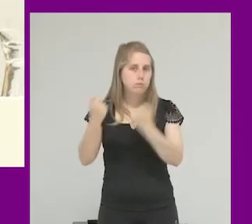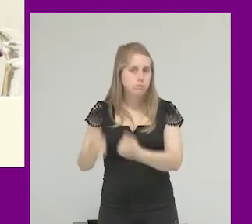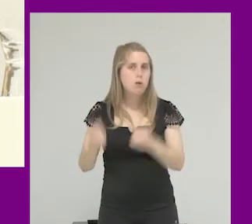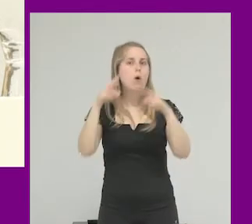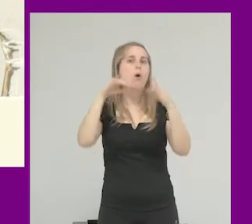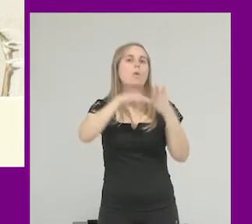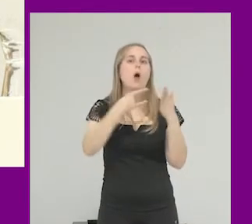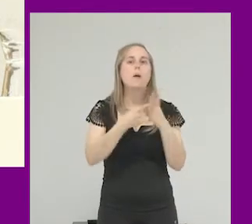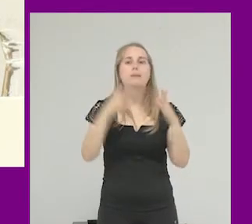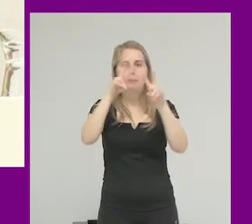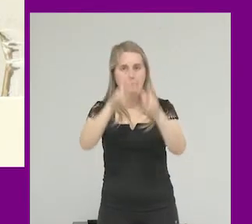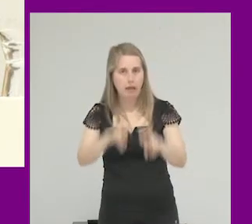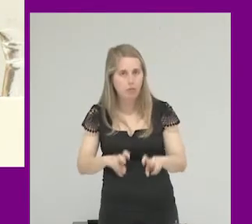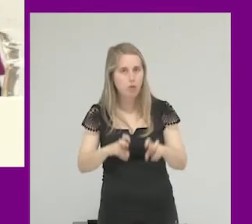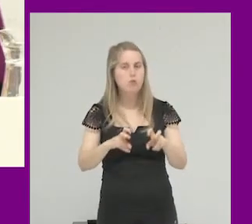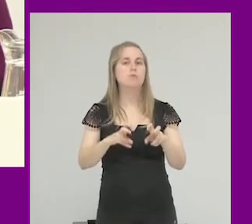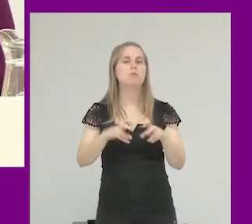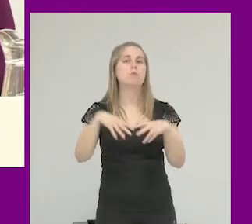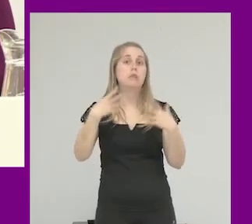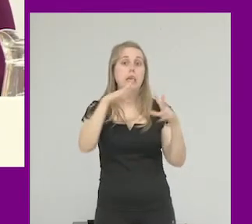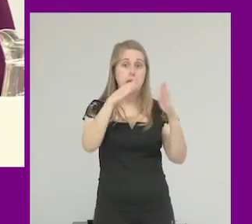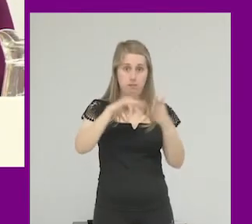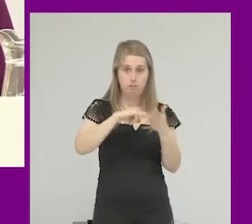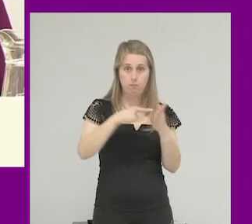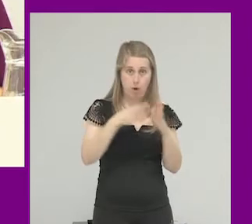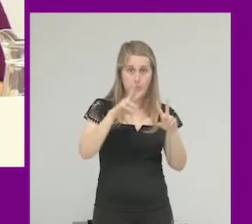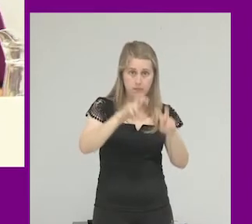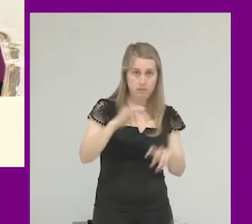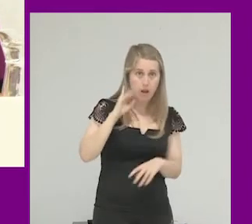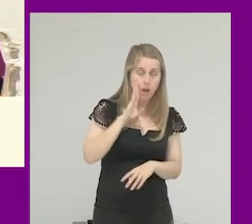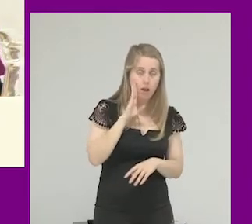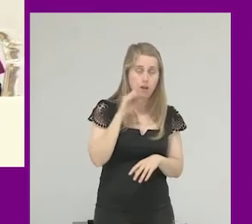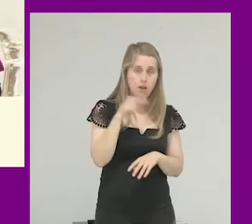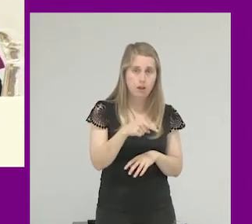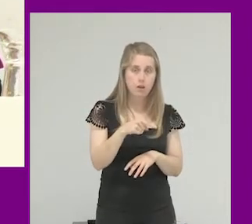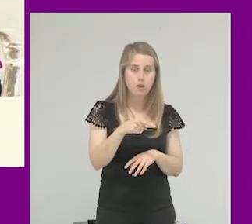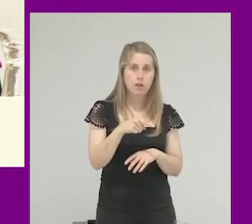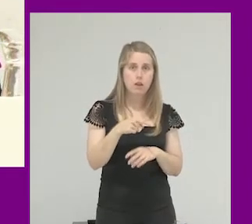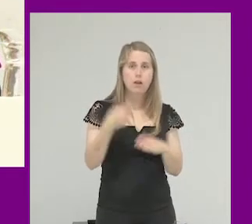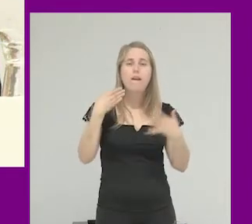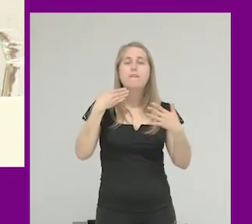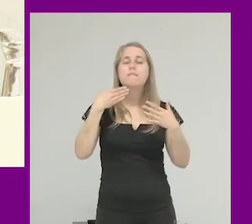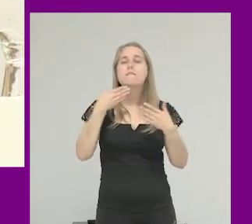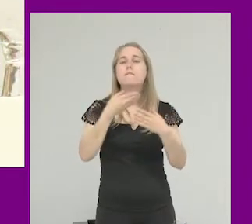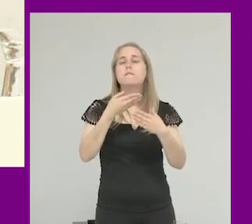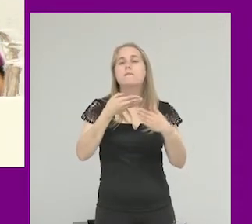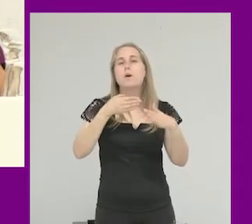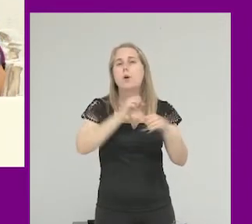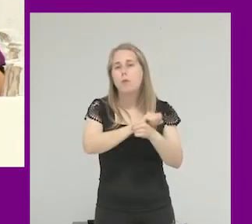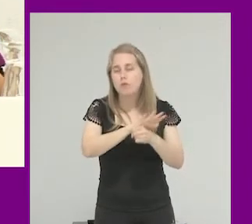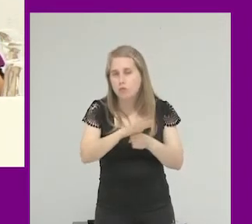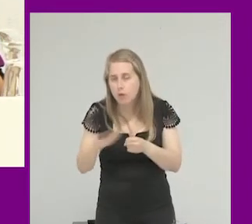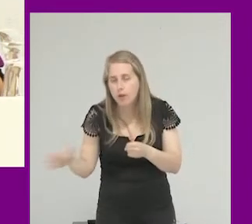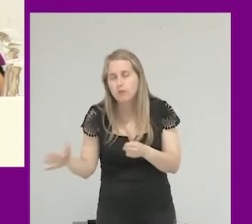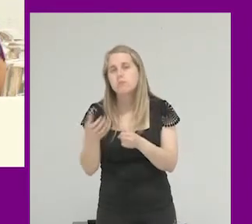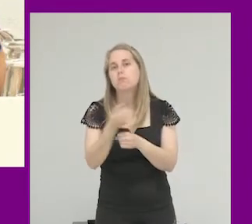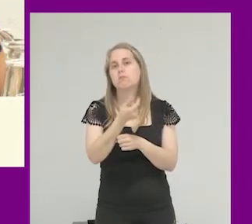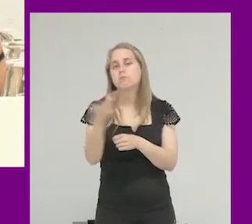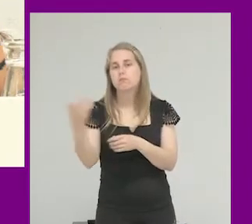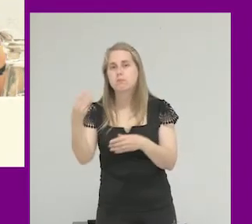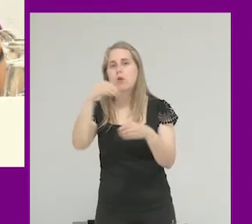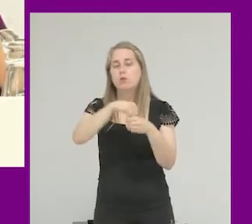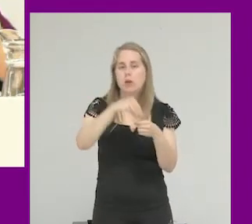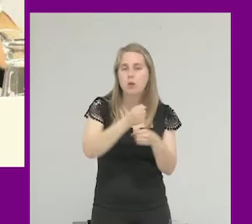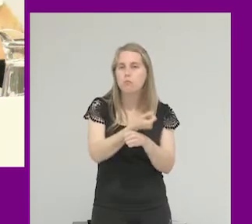investigación, y de alguna manera esos programas de investigación van influyendo en el contenido de esos programas,